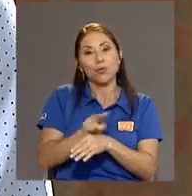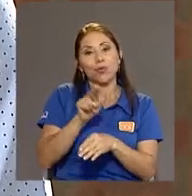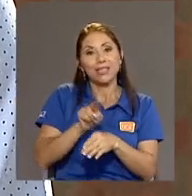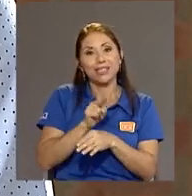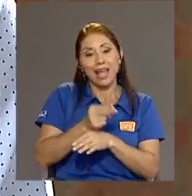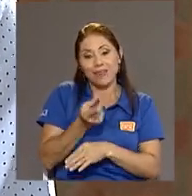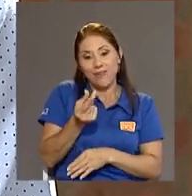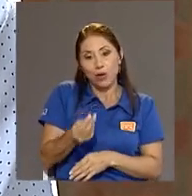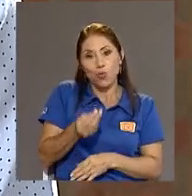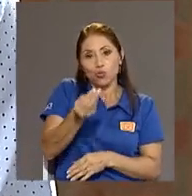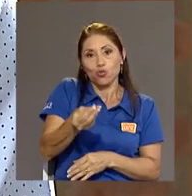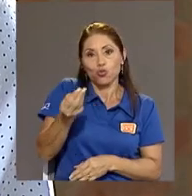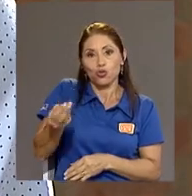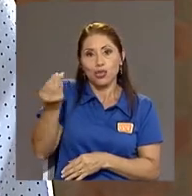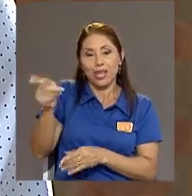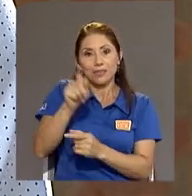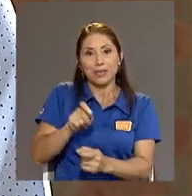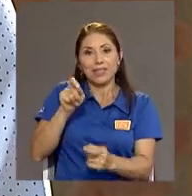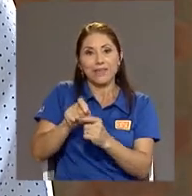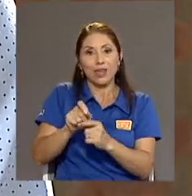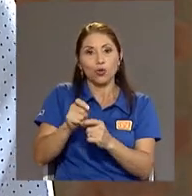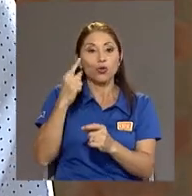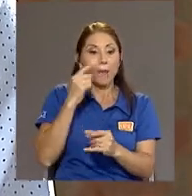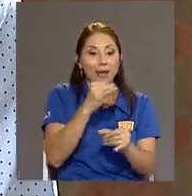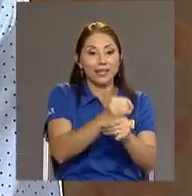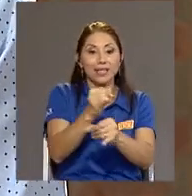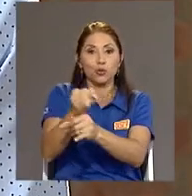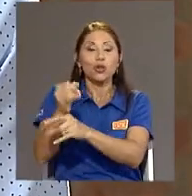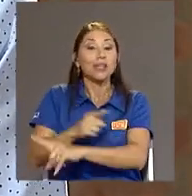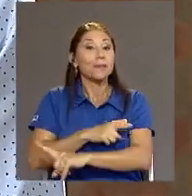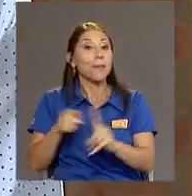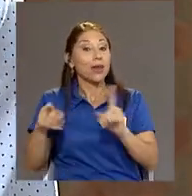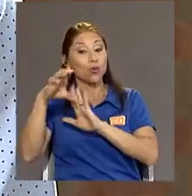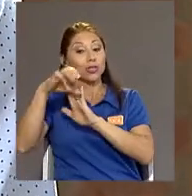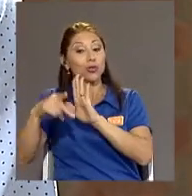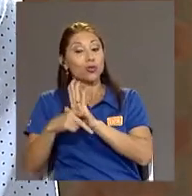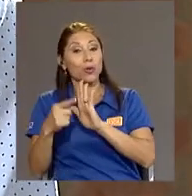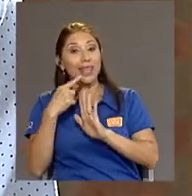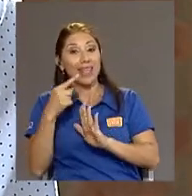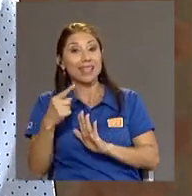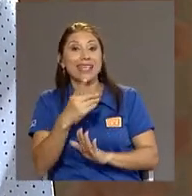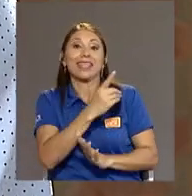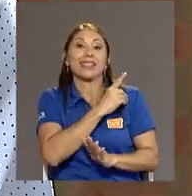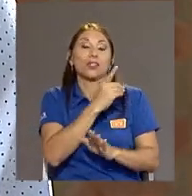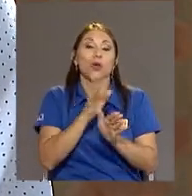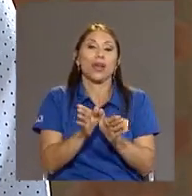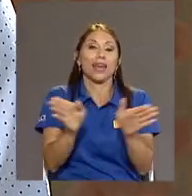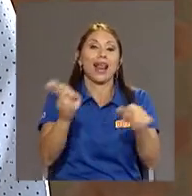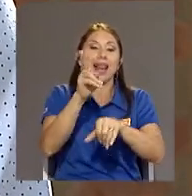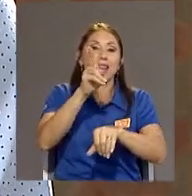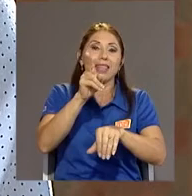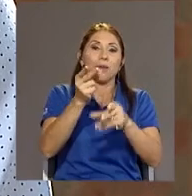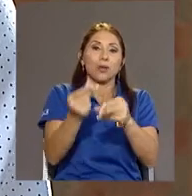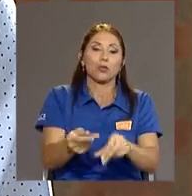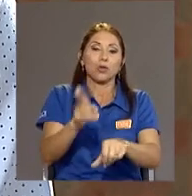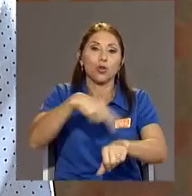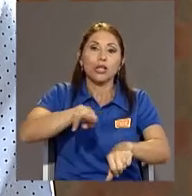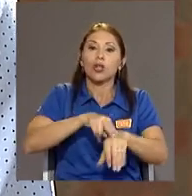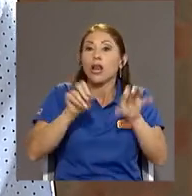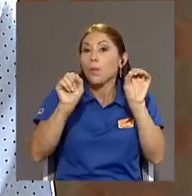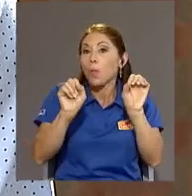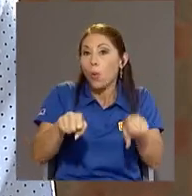determinadas instituciones. Pero la norma constitucional dice que la Dirección General de Presupuesto Nacional podrá hacer los recortes